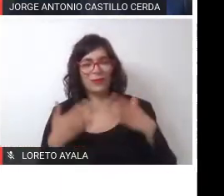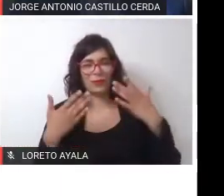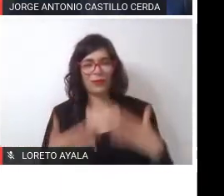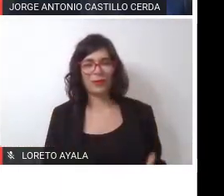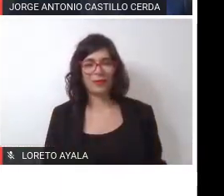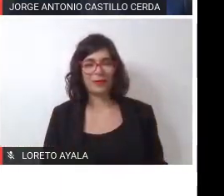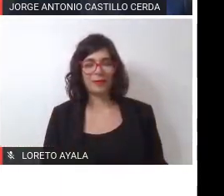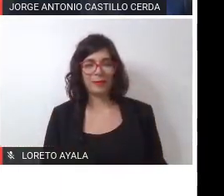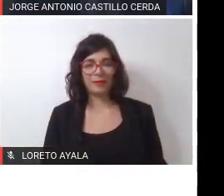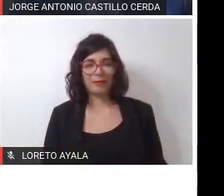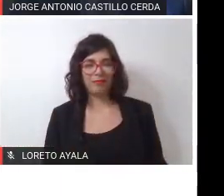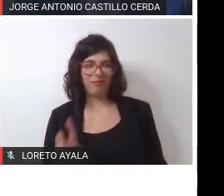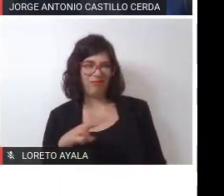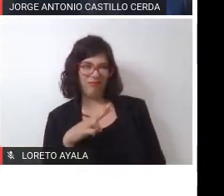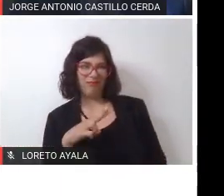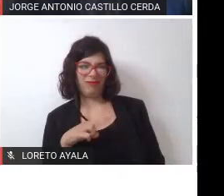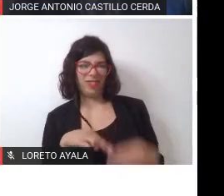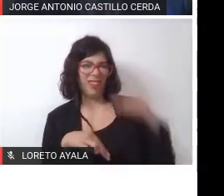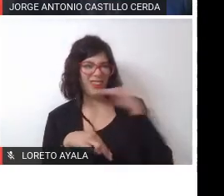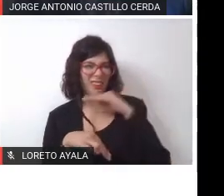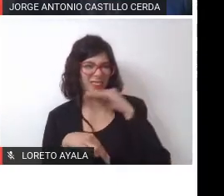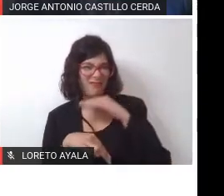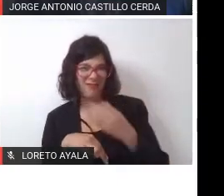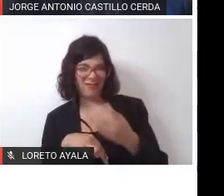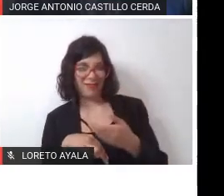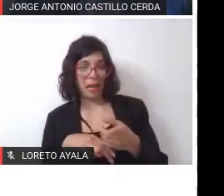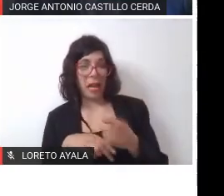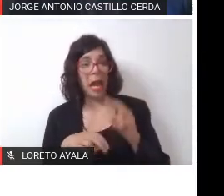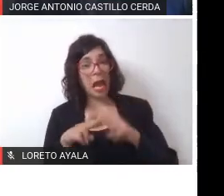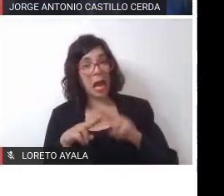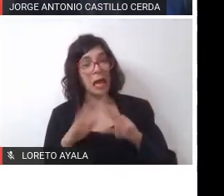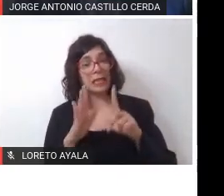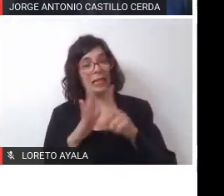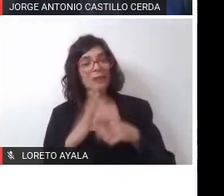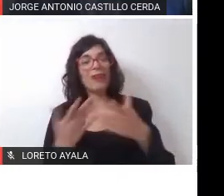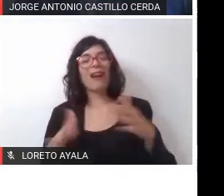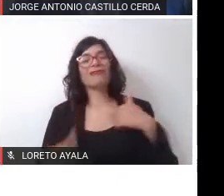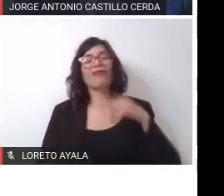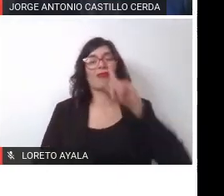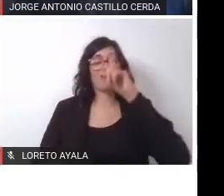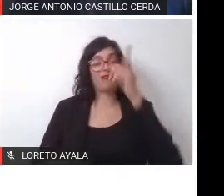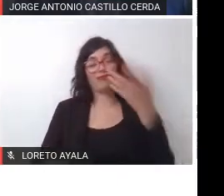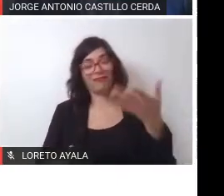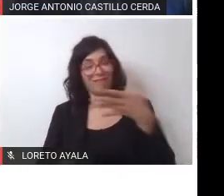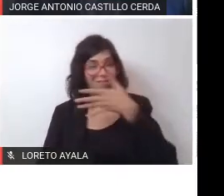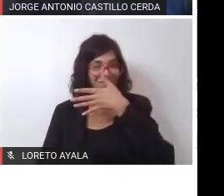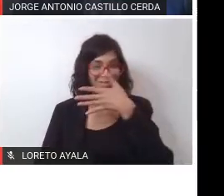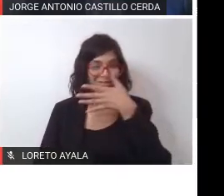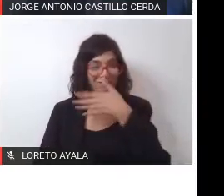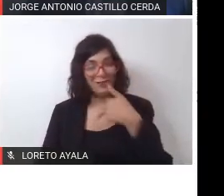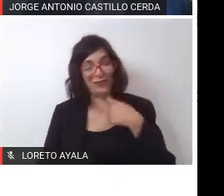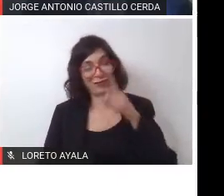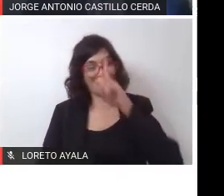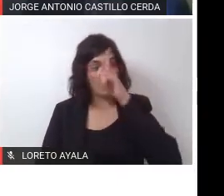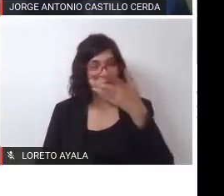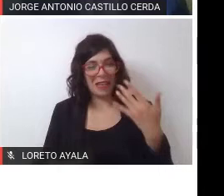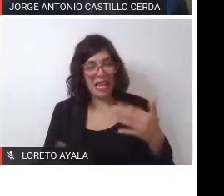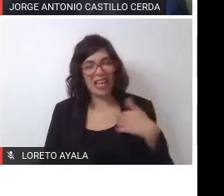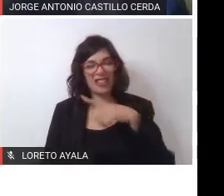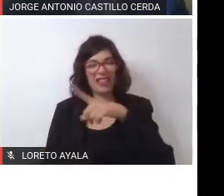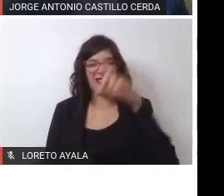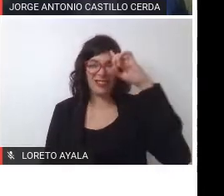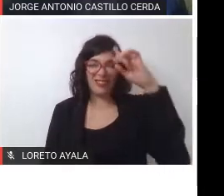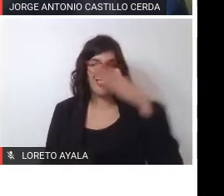¿Tan rápido? ¿Quieres hacerlo más lento? Sí. Lo que pasa es que estoy acostumbrado, entonces, como yo estoy acostumbrado, pienso que todos saben.